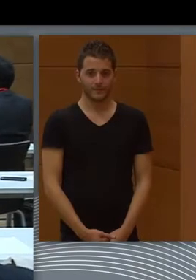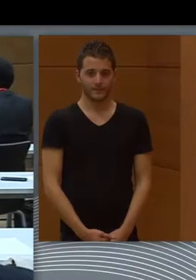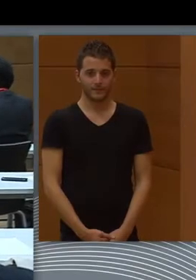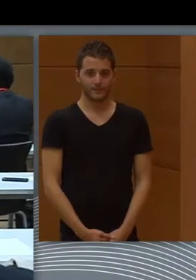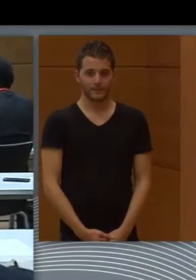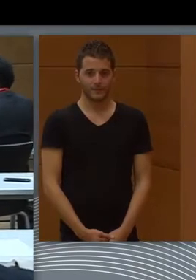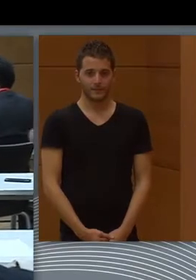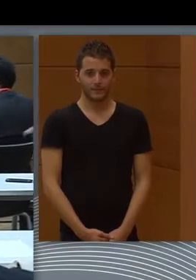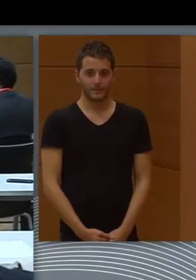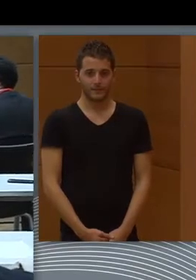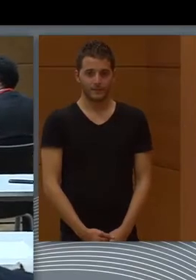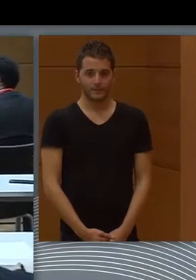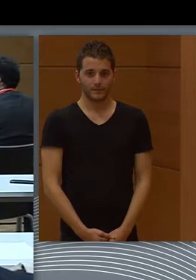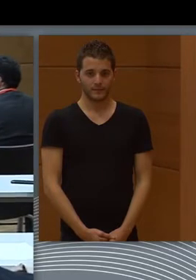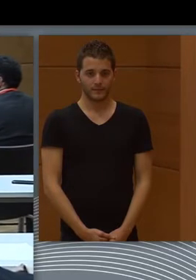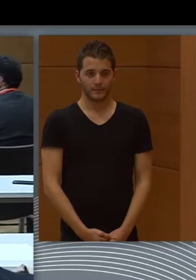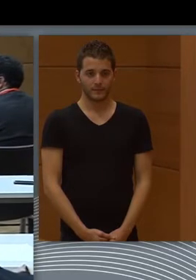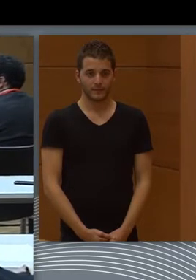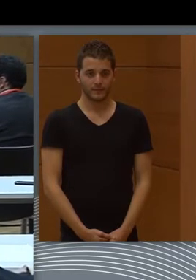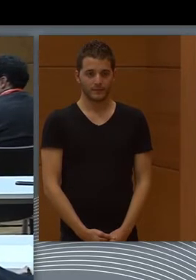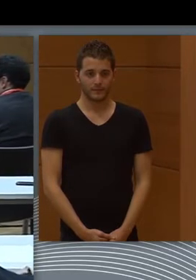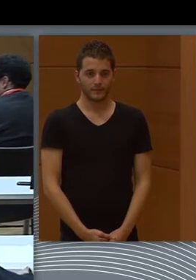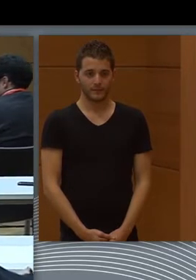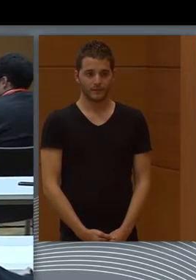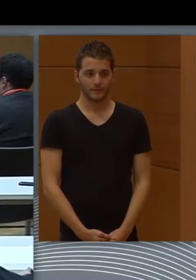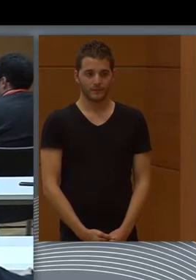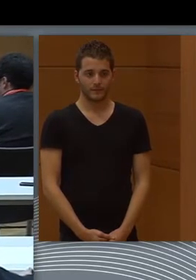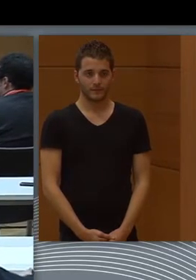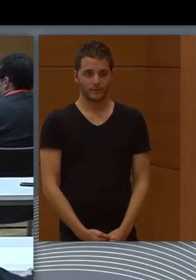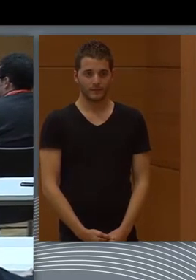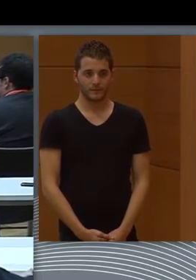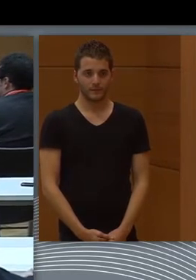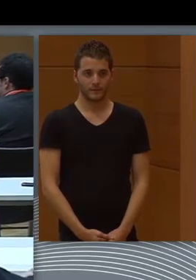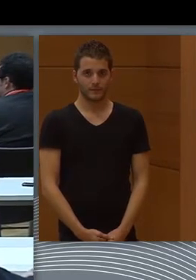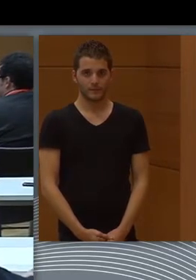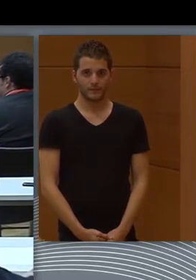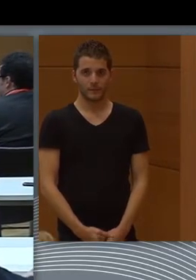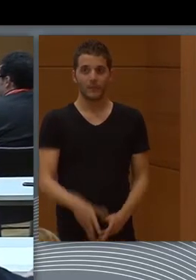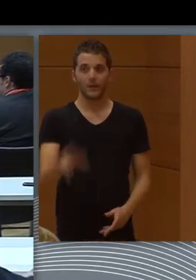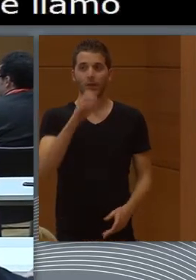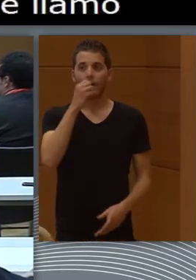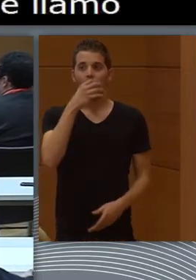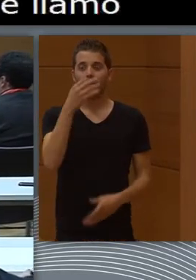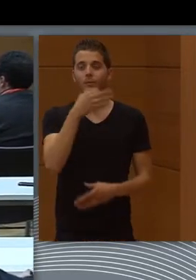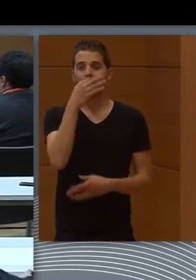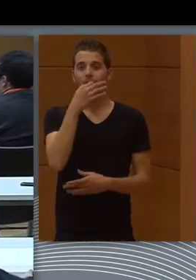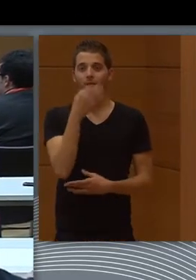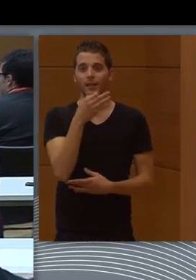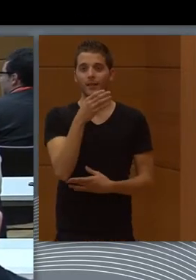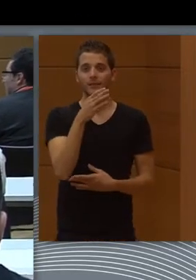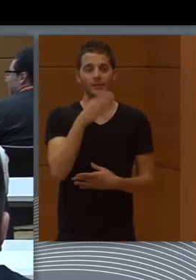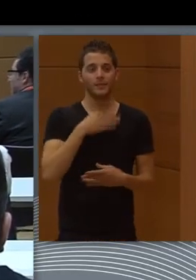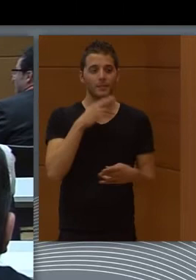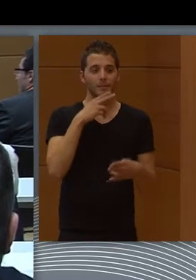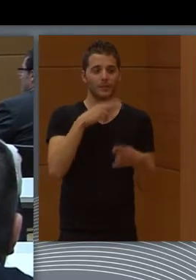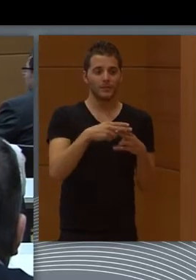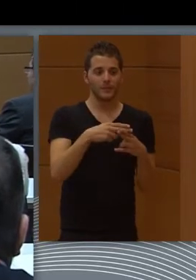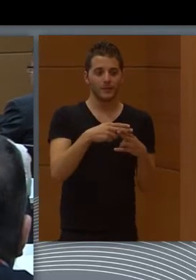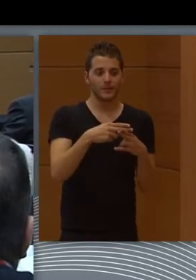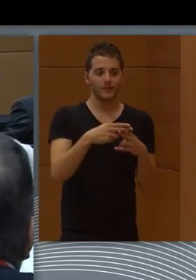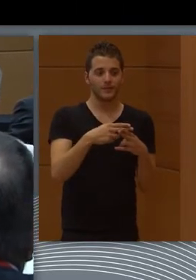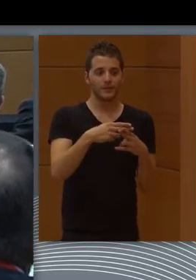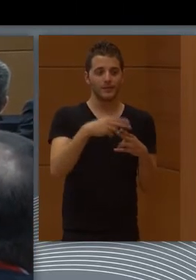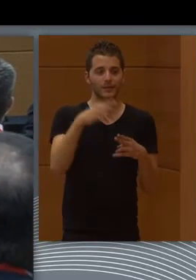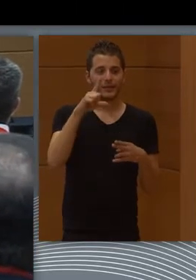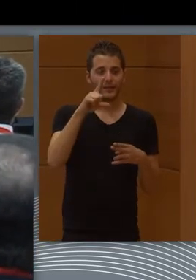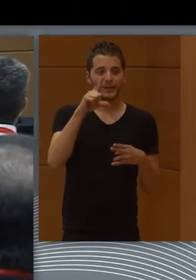muy buenas tardes a todos. Me llamo Lourdes González y trabajo en Tecnosite, empresa tecnológica de la Fundación 11, y